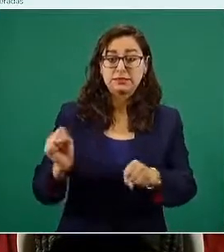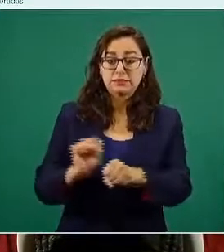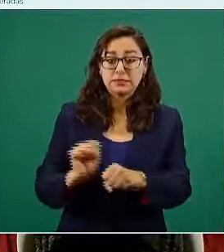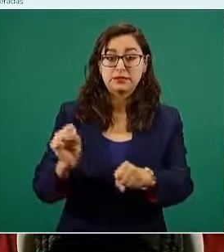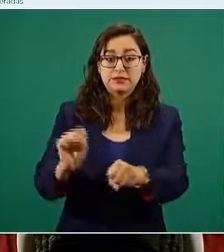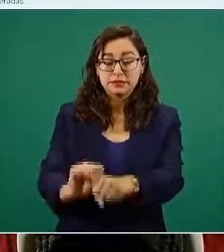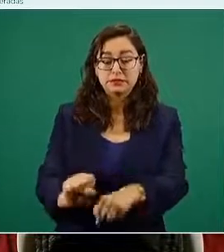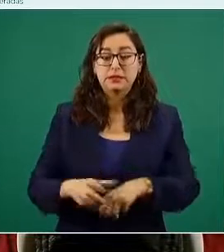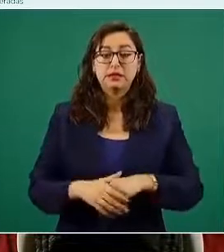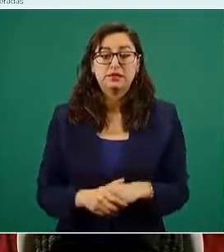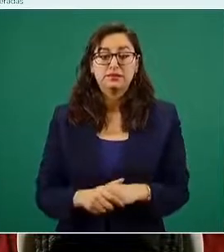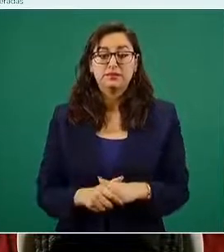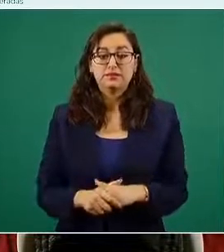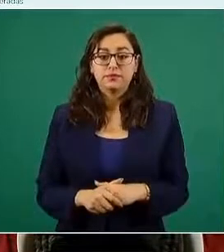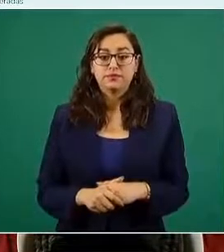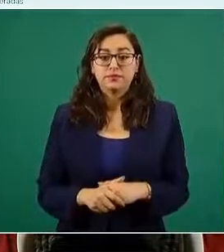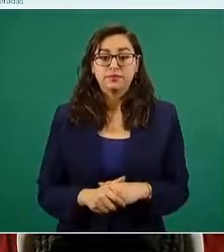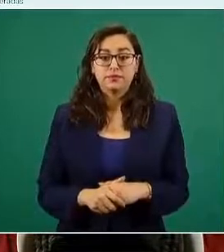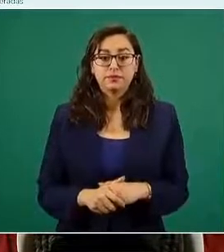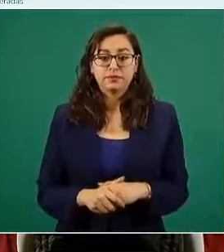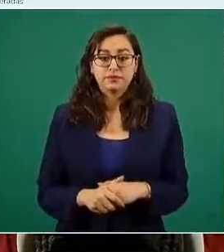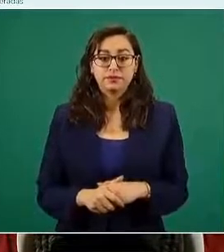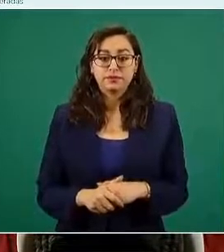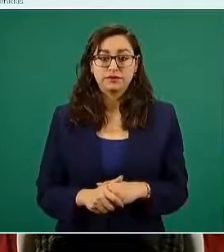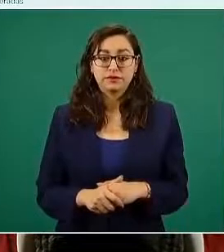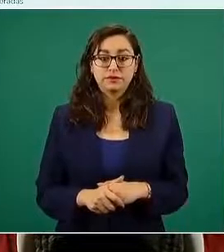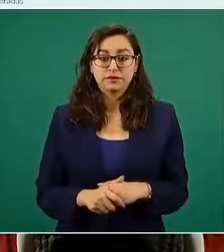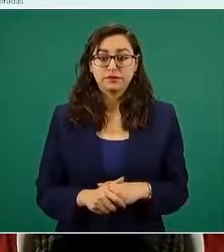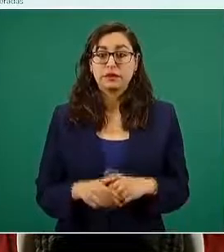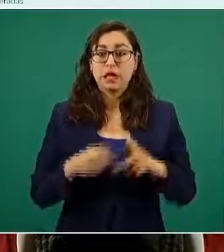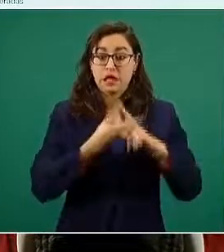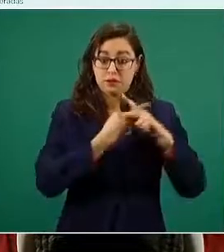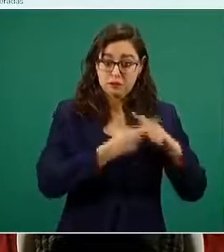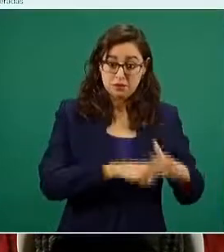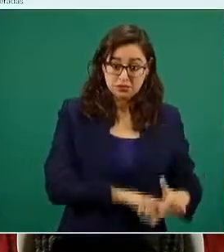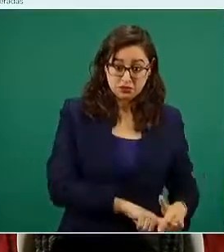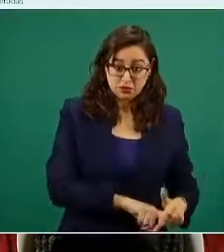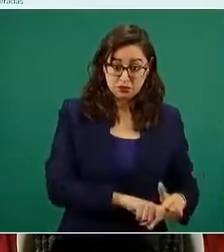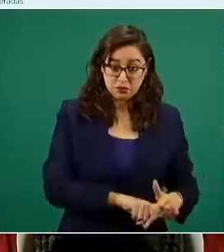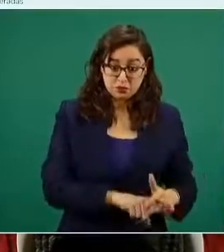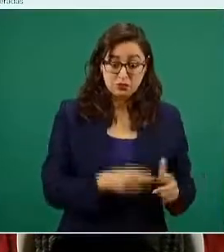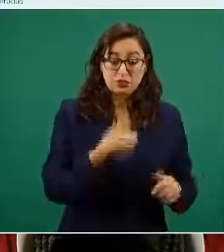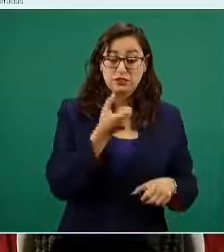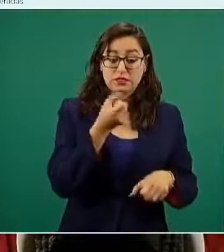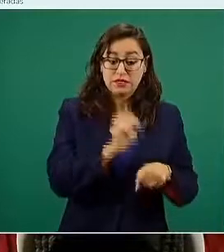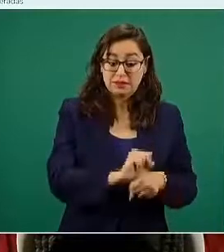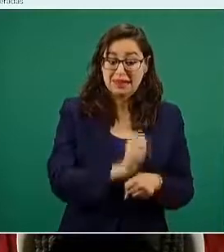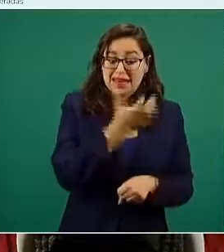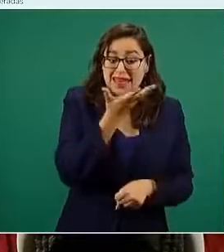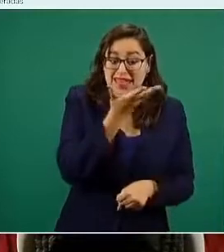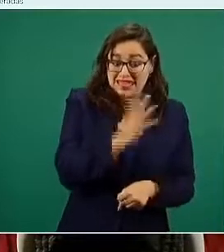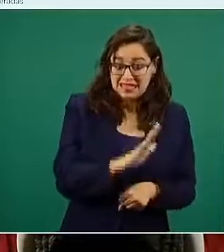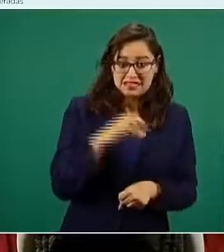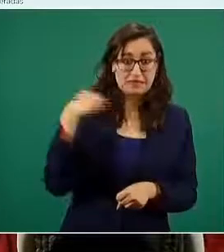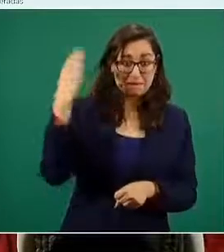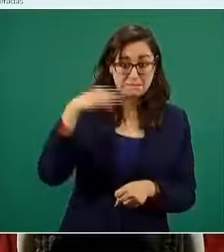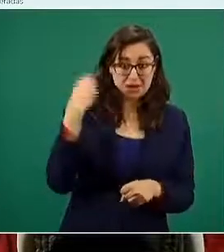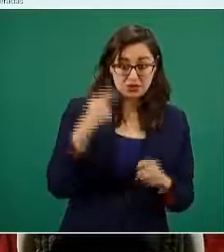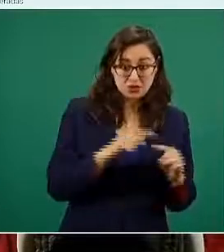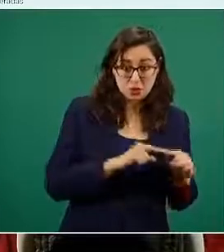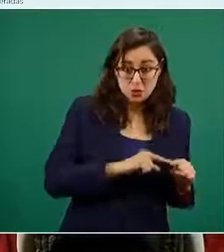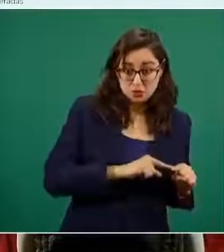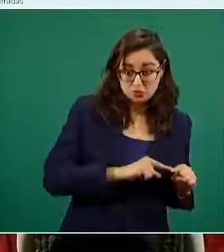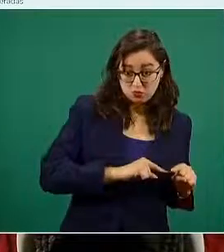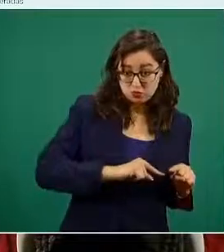que habíamos tenido un pico epidémico que se prolongó desde la semana 10 en marzo